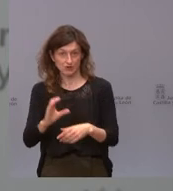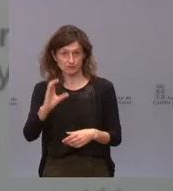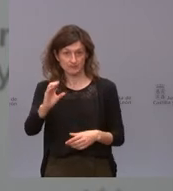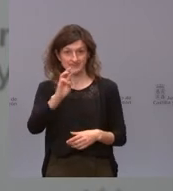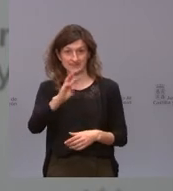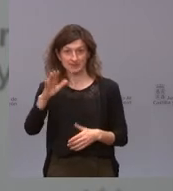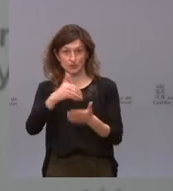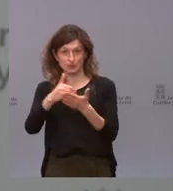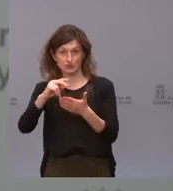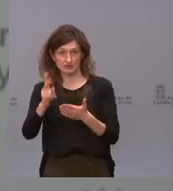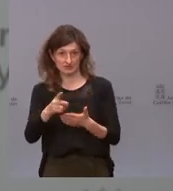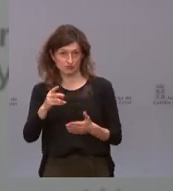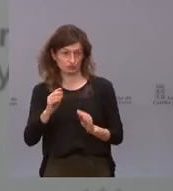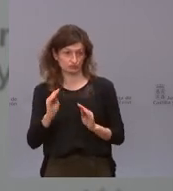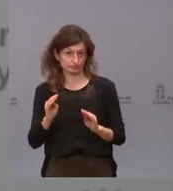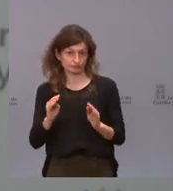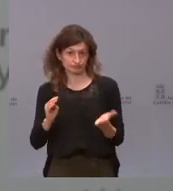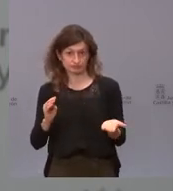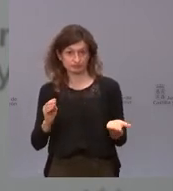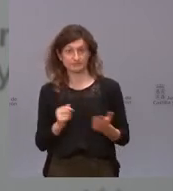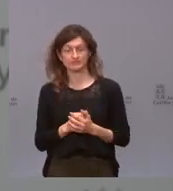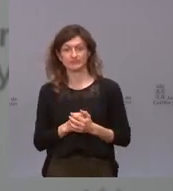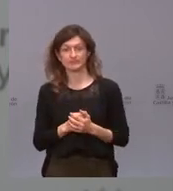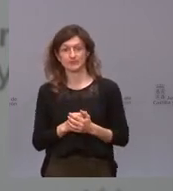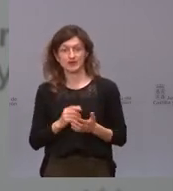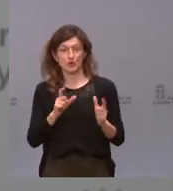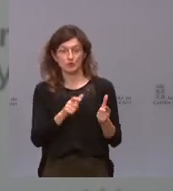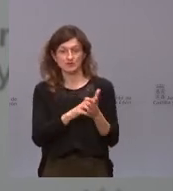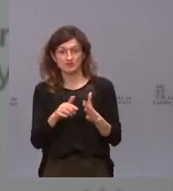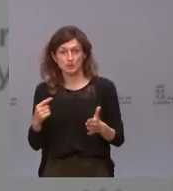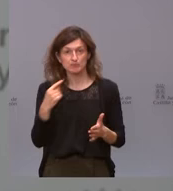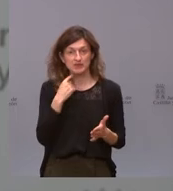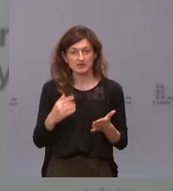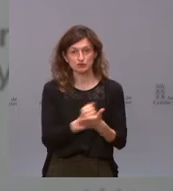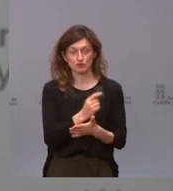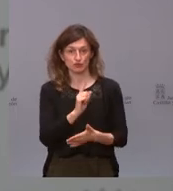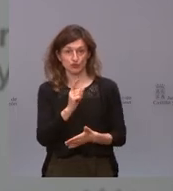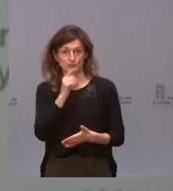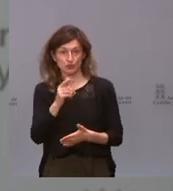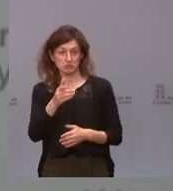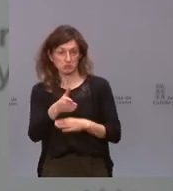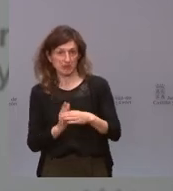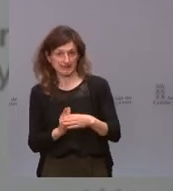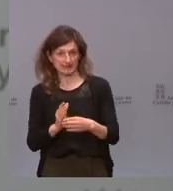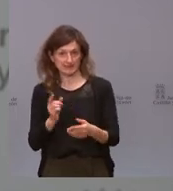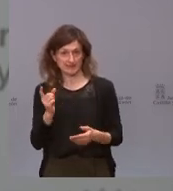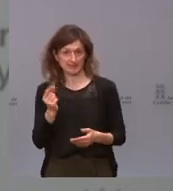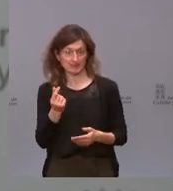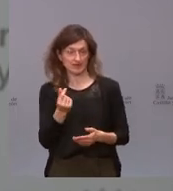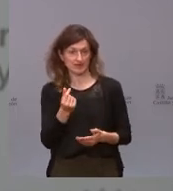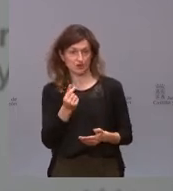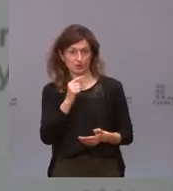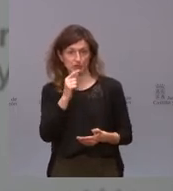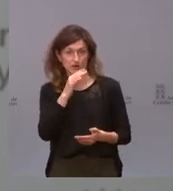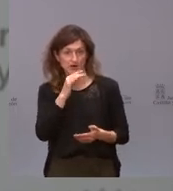35 millones de euros y otra cosa es que no todo eso lo pierde la junta de castilla y léon porque una gran parte de ese dinero que hoy ponemos en el